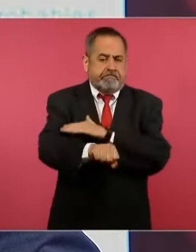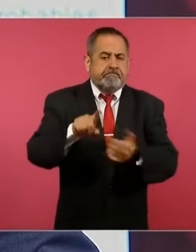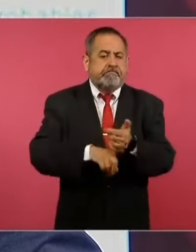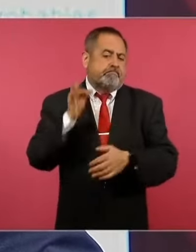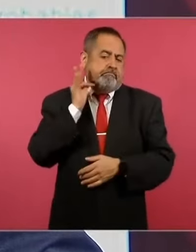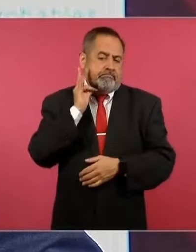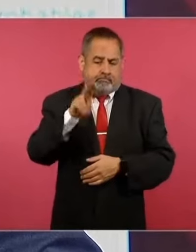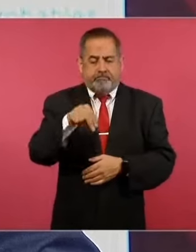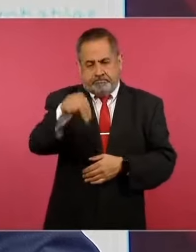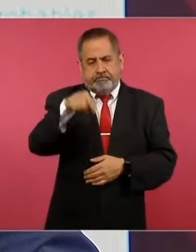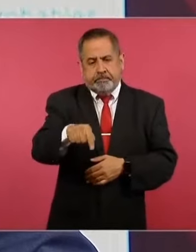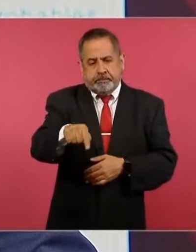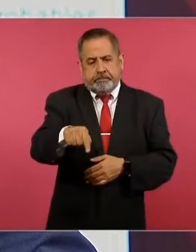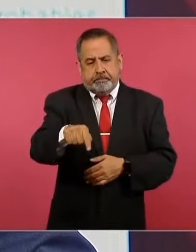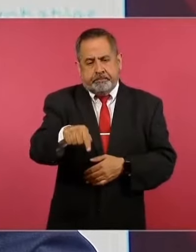Norte